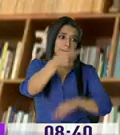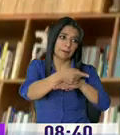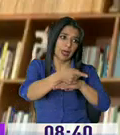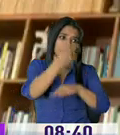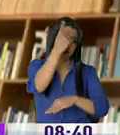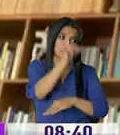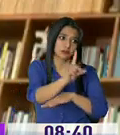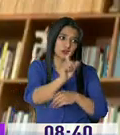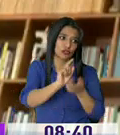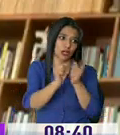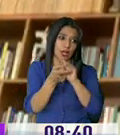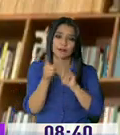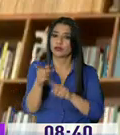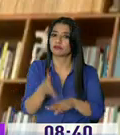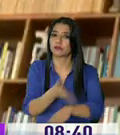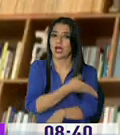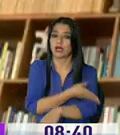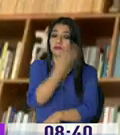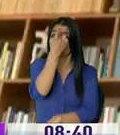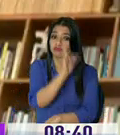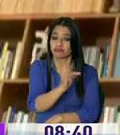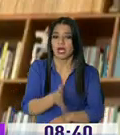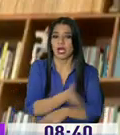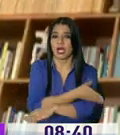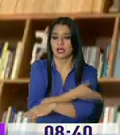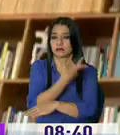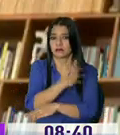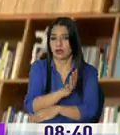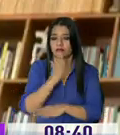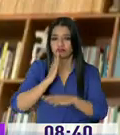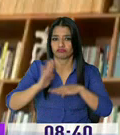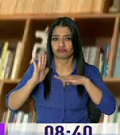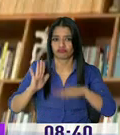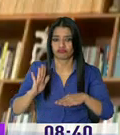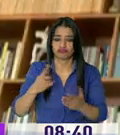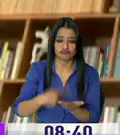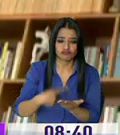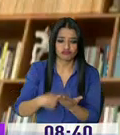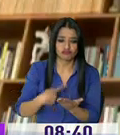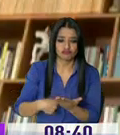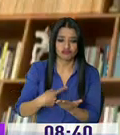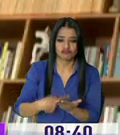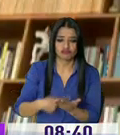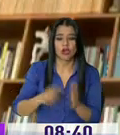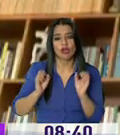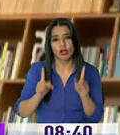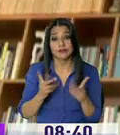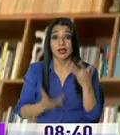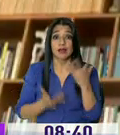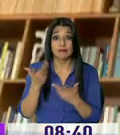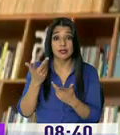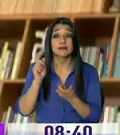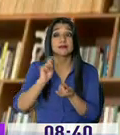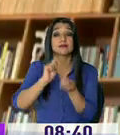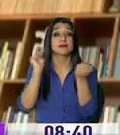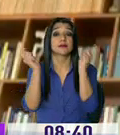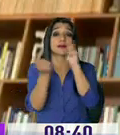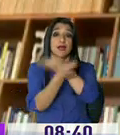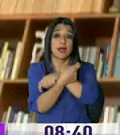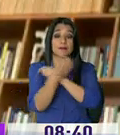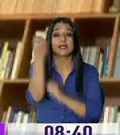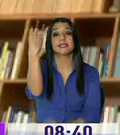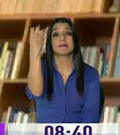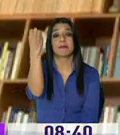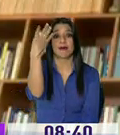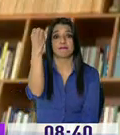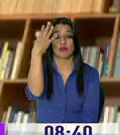decidió, sino que él ya se había comprometido, él ya había analizado la posibilidad de abrir a los 70